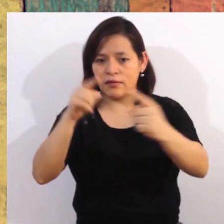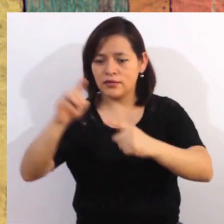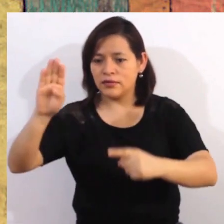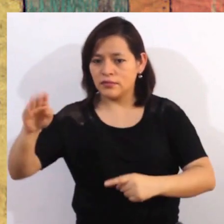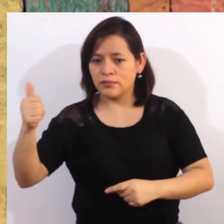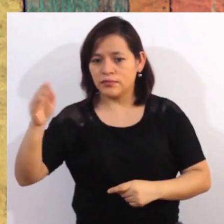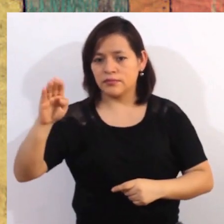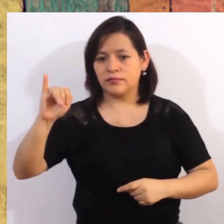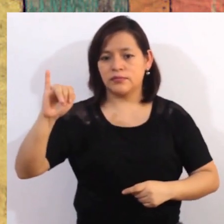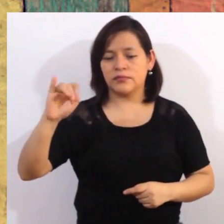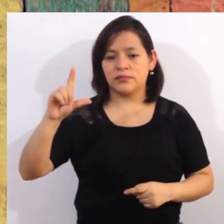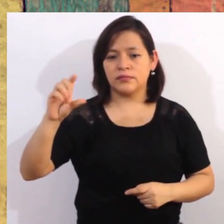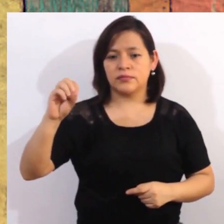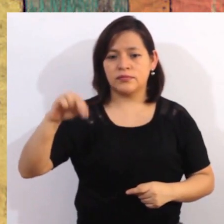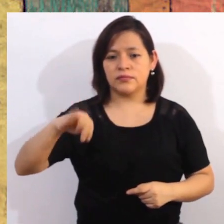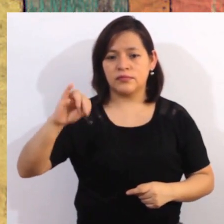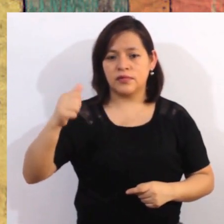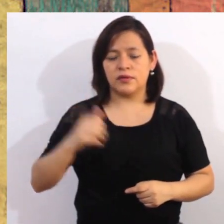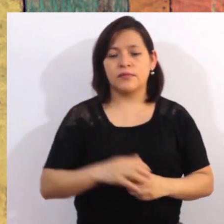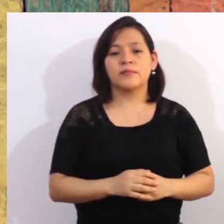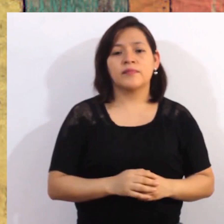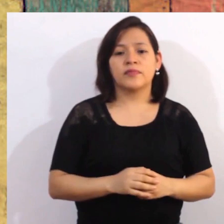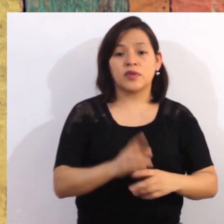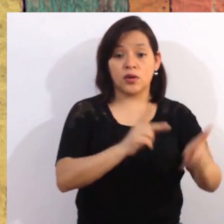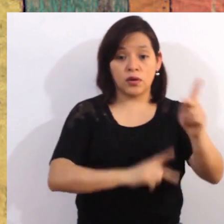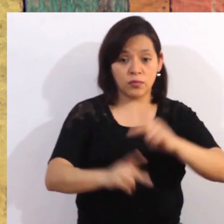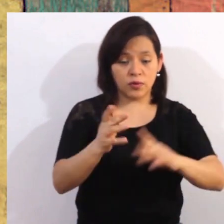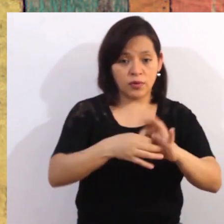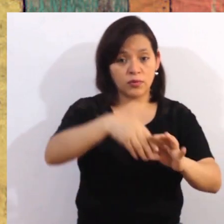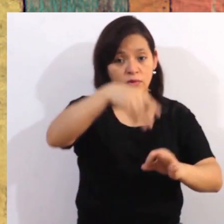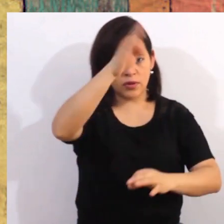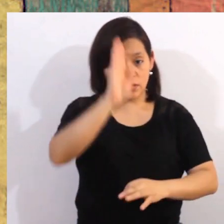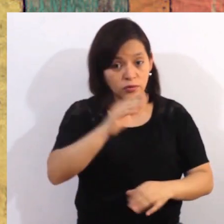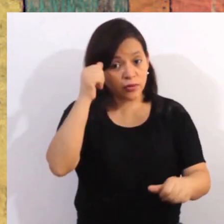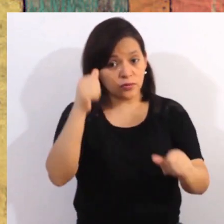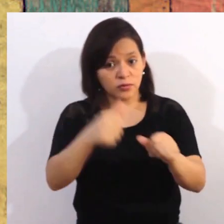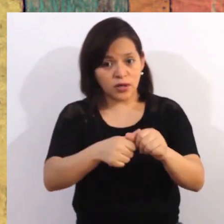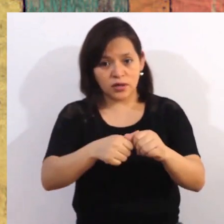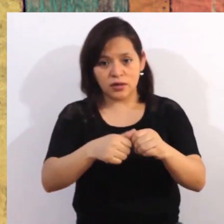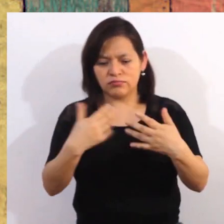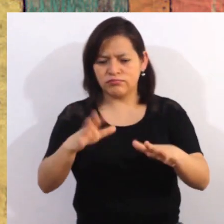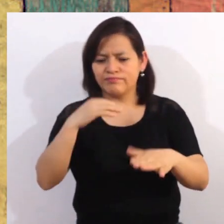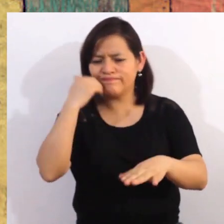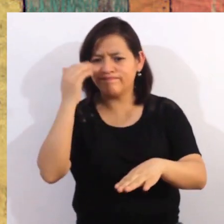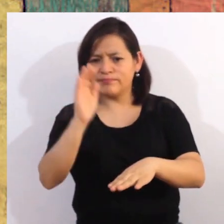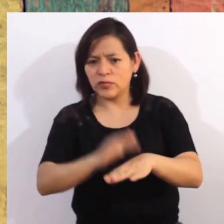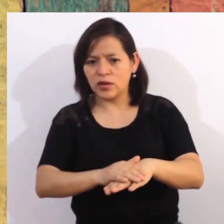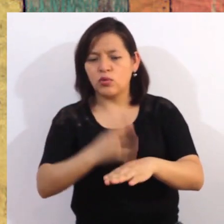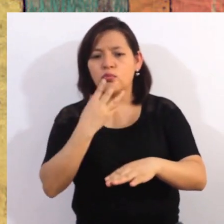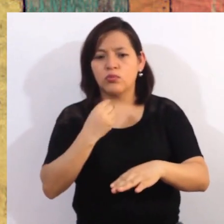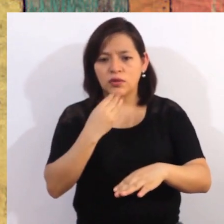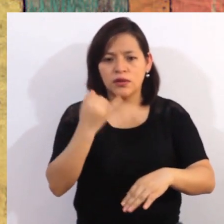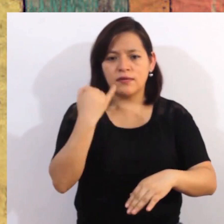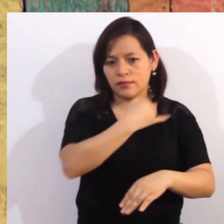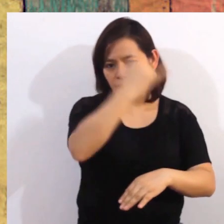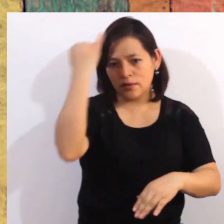en el año 605 a.C. El pueblo de Dios había pecado. Judá, Jerusalén se habían